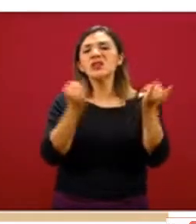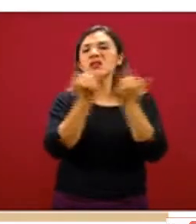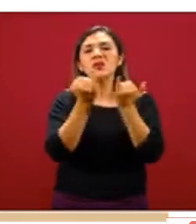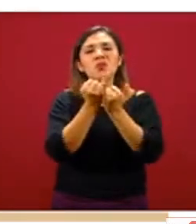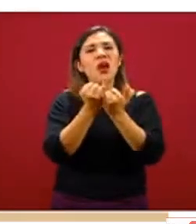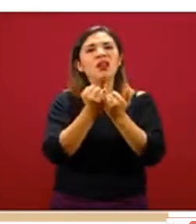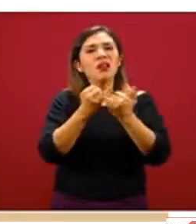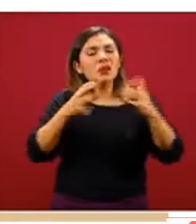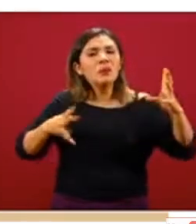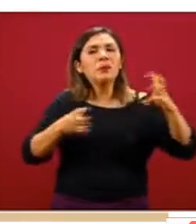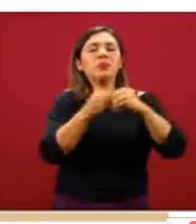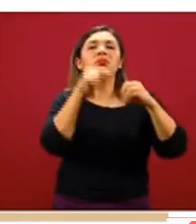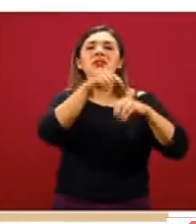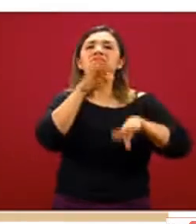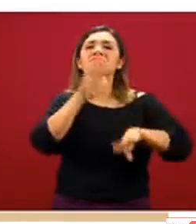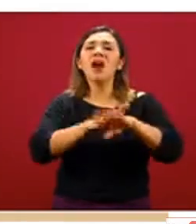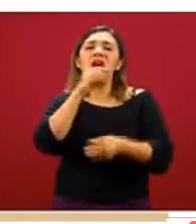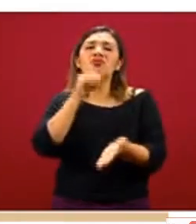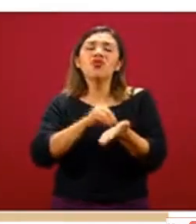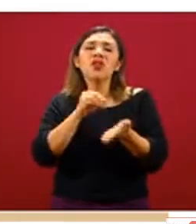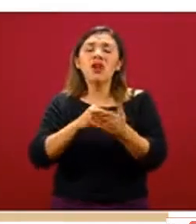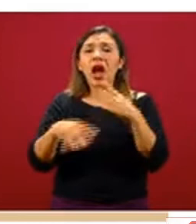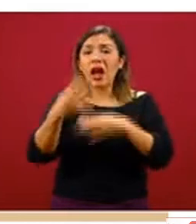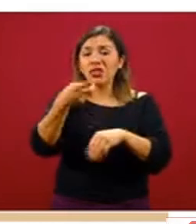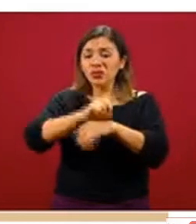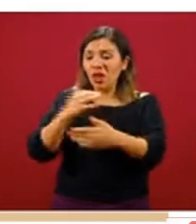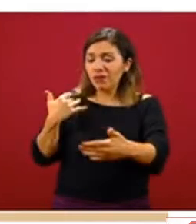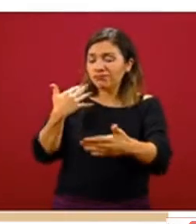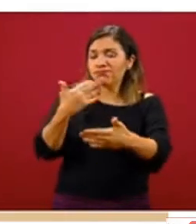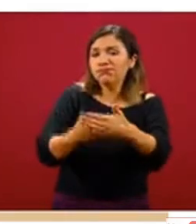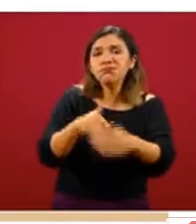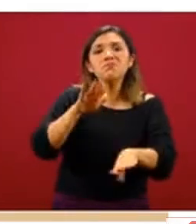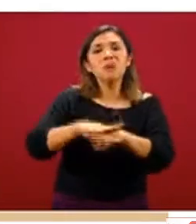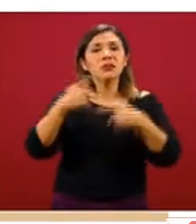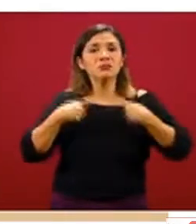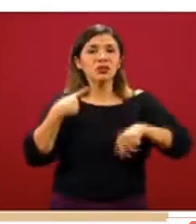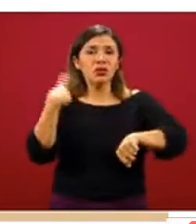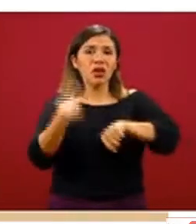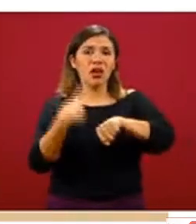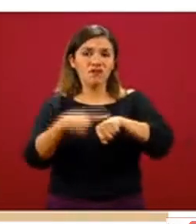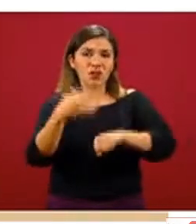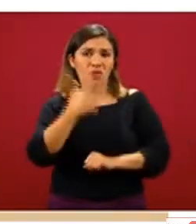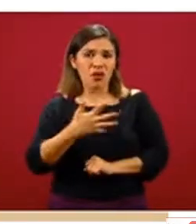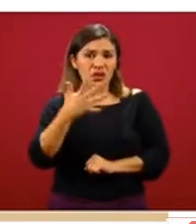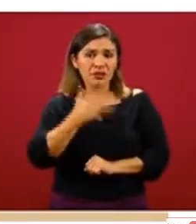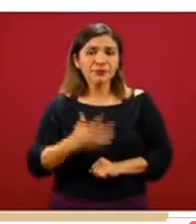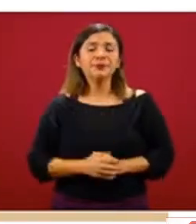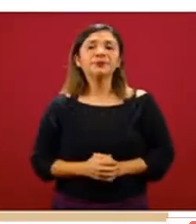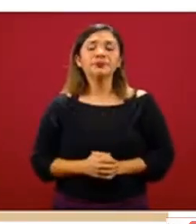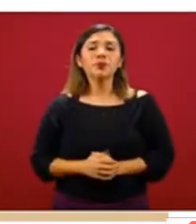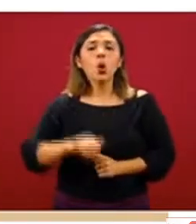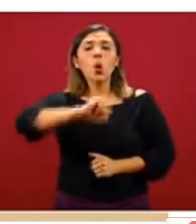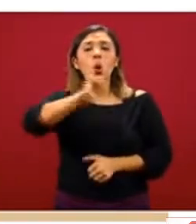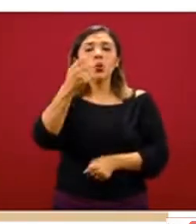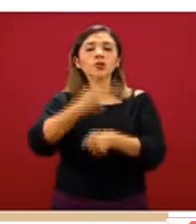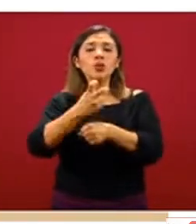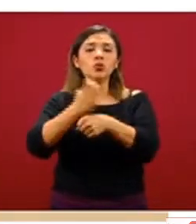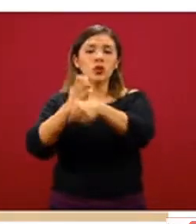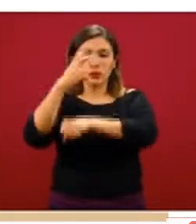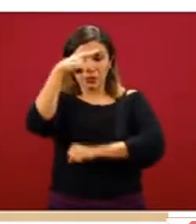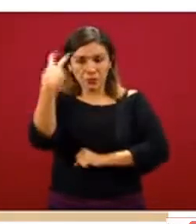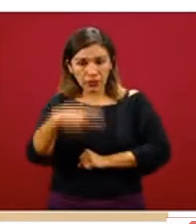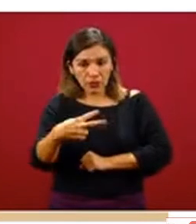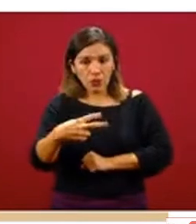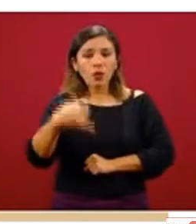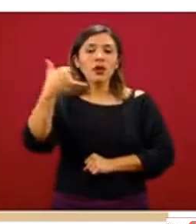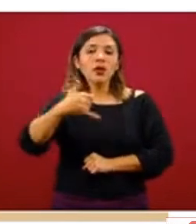la carga acumulada, es la que también en los últimos 14 días concentra la mayor cantidad de casos, seguida por el Estado de México